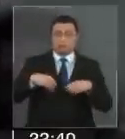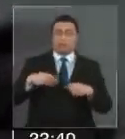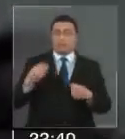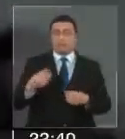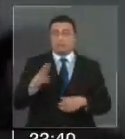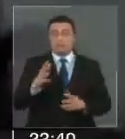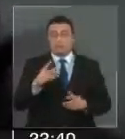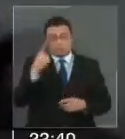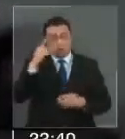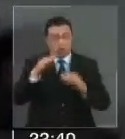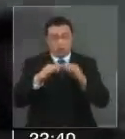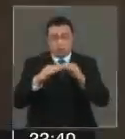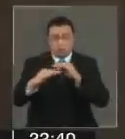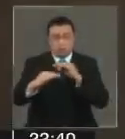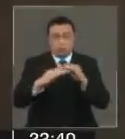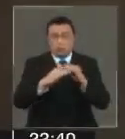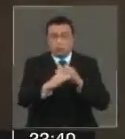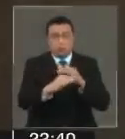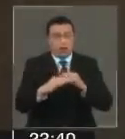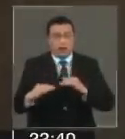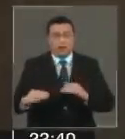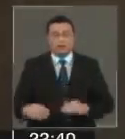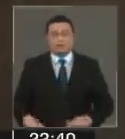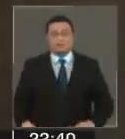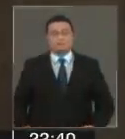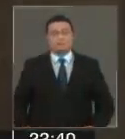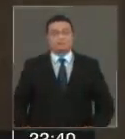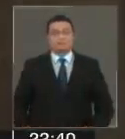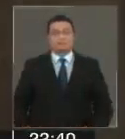parezca, estamos en igualdad de condiciones.